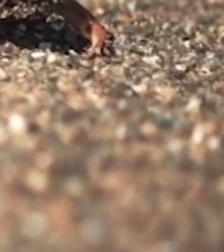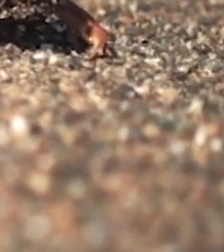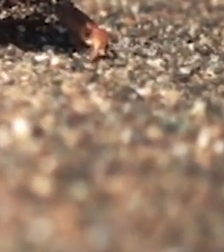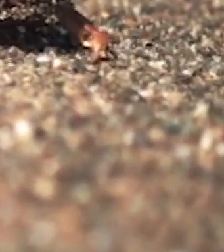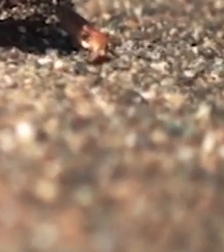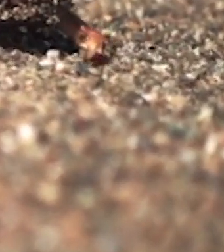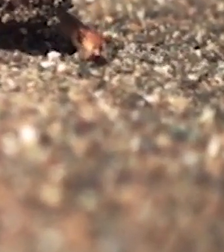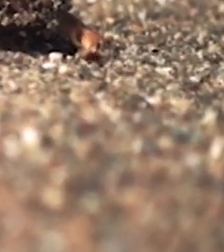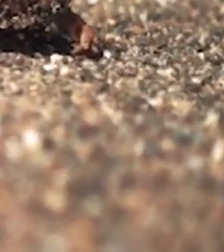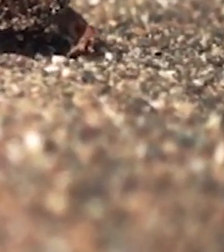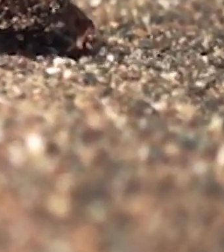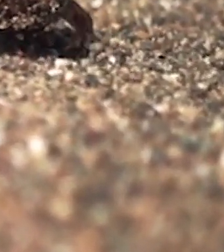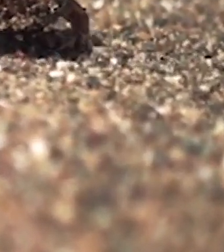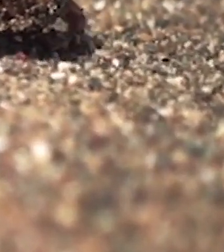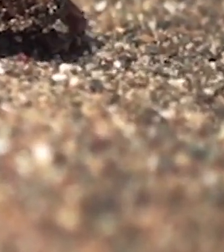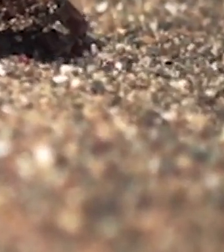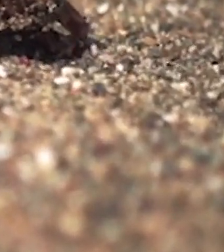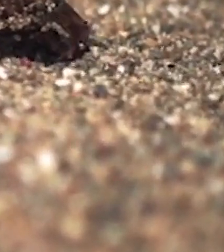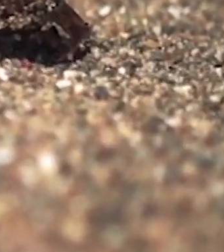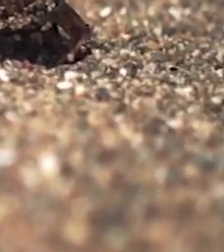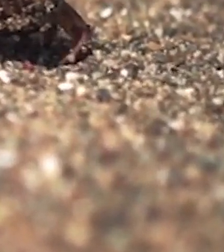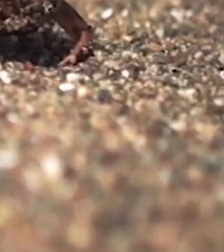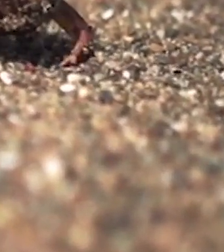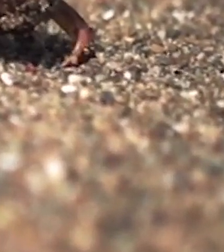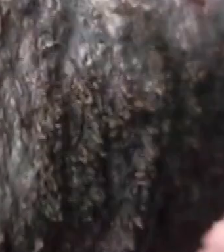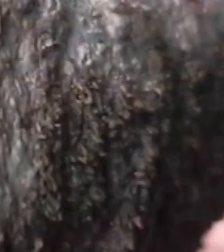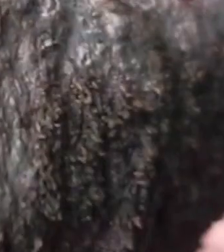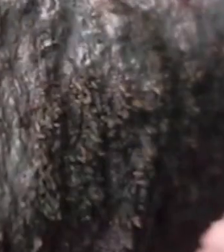No se trata sobre cuál sea el más rápido,